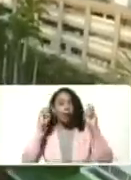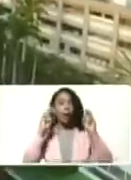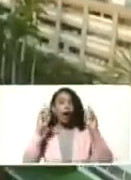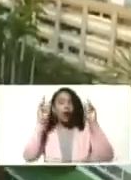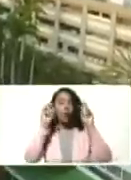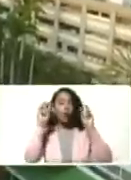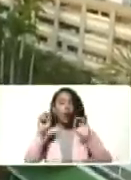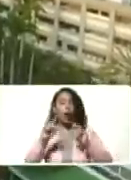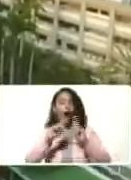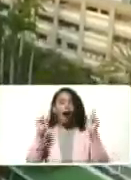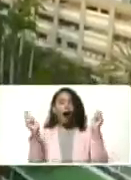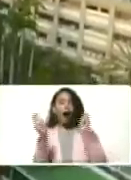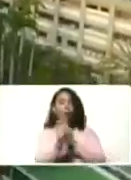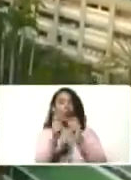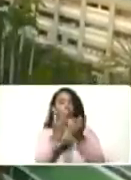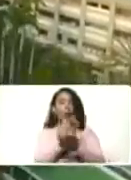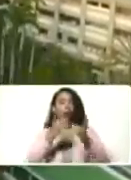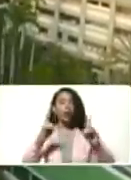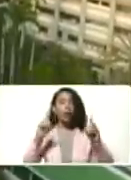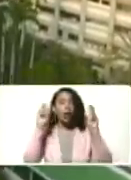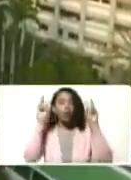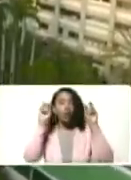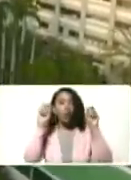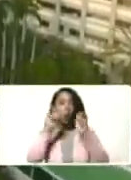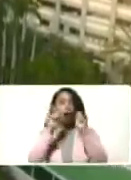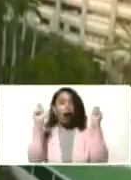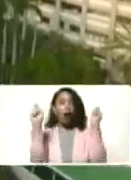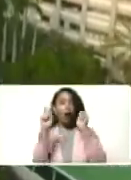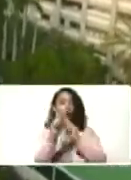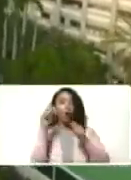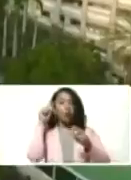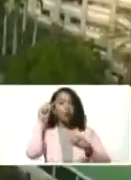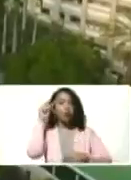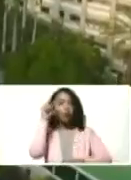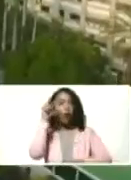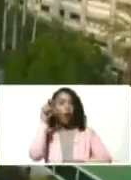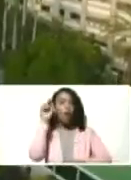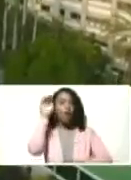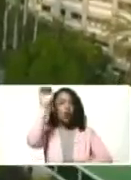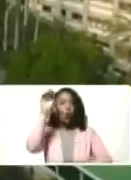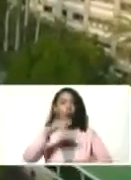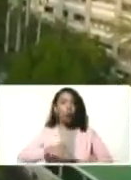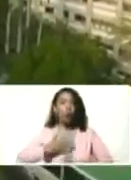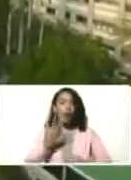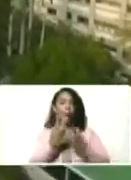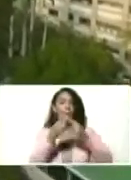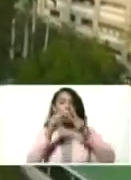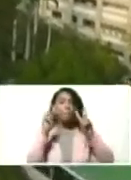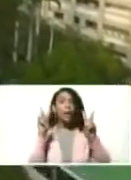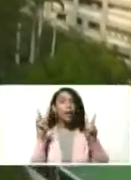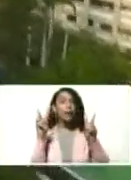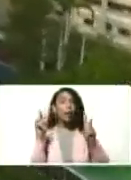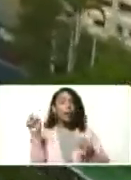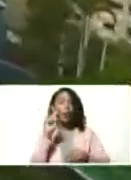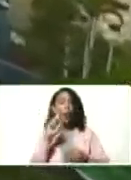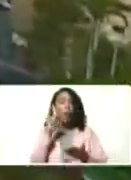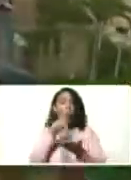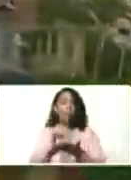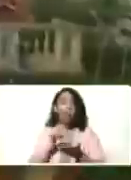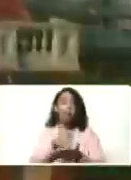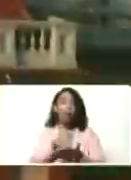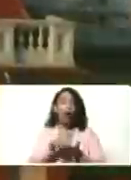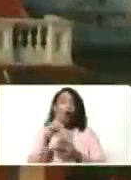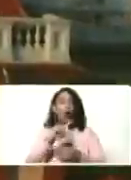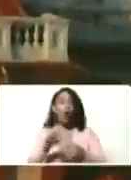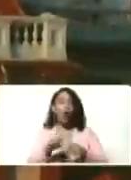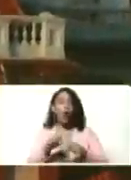cambios democráticos y nuevos cambios que miran hacia un futuro posible de paz, de no intervencionismo, de no